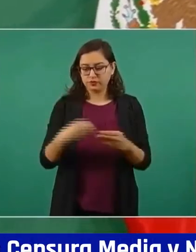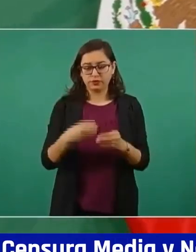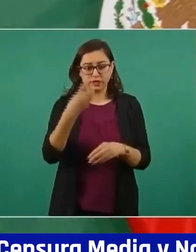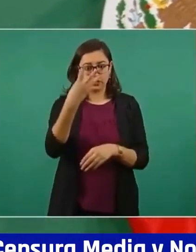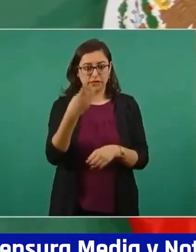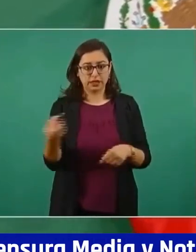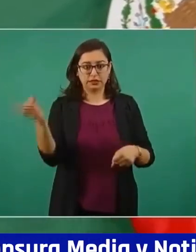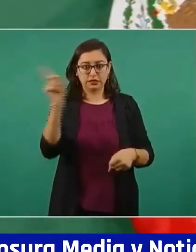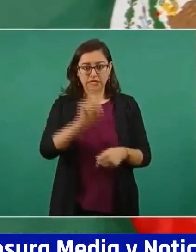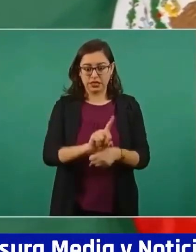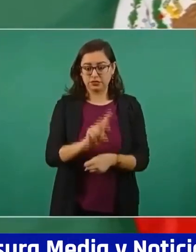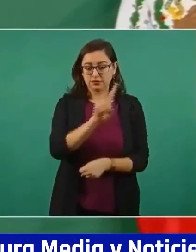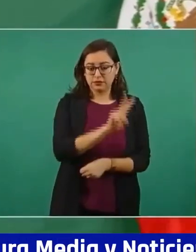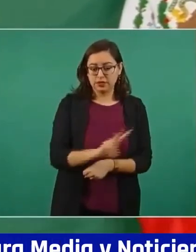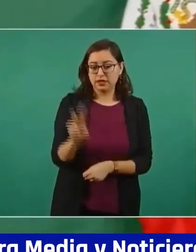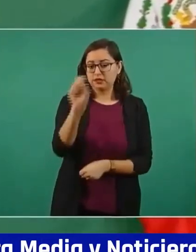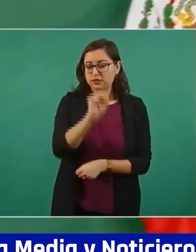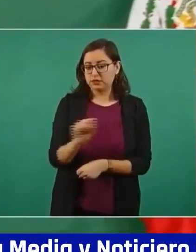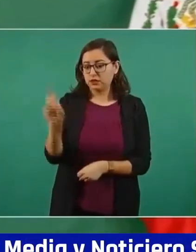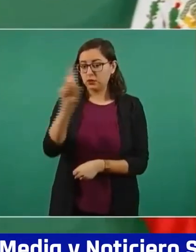días.